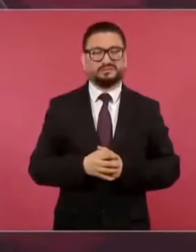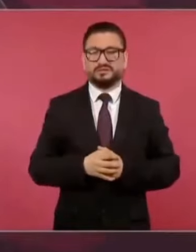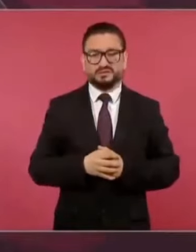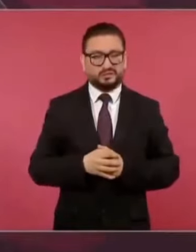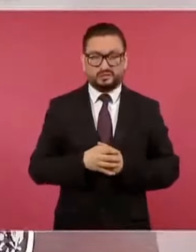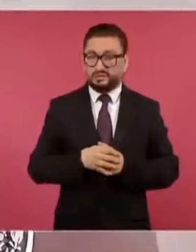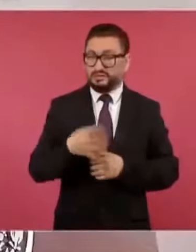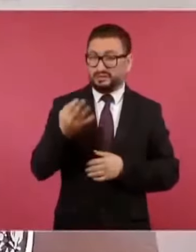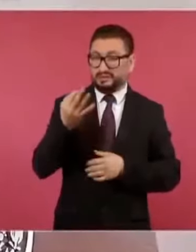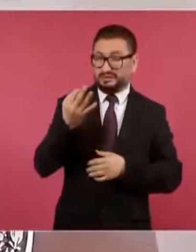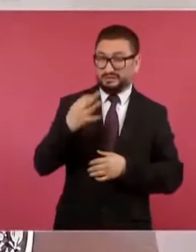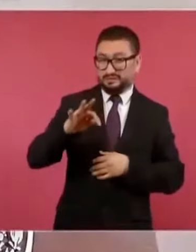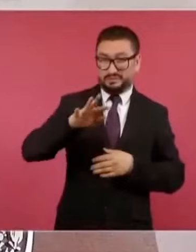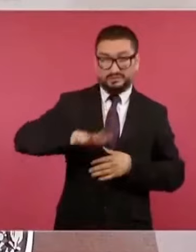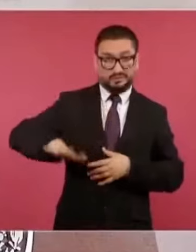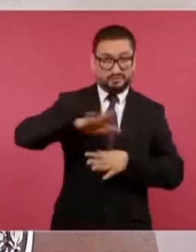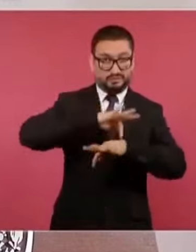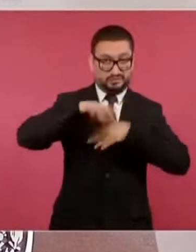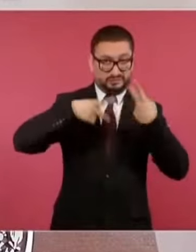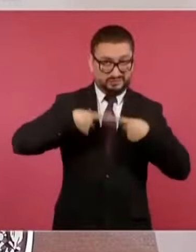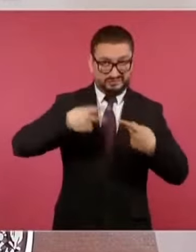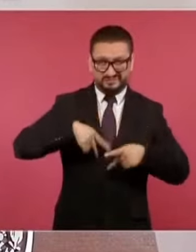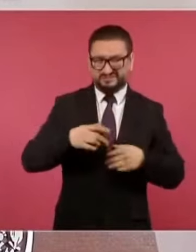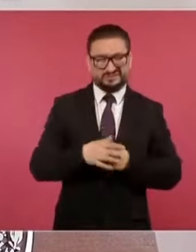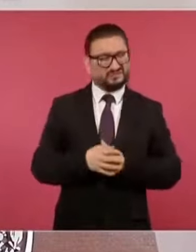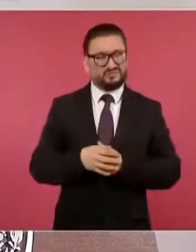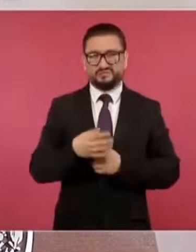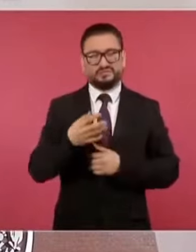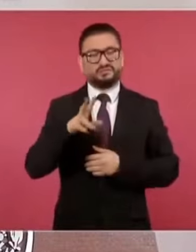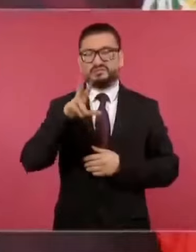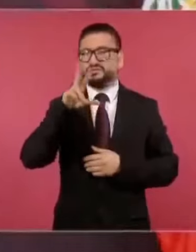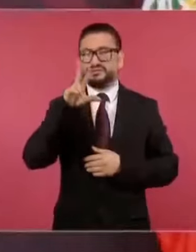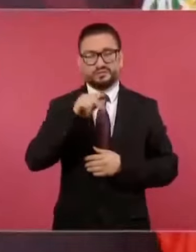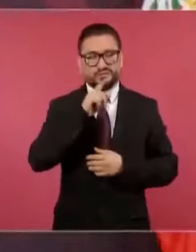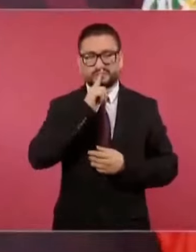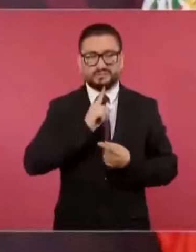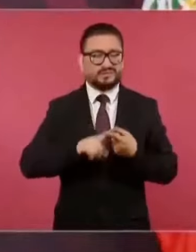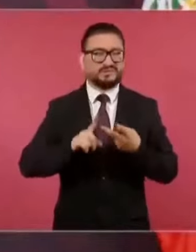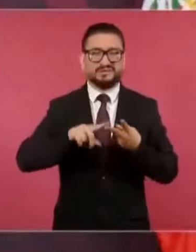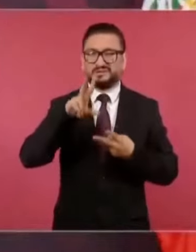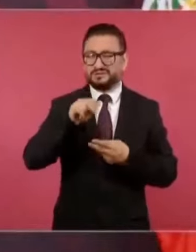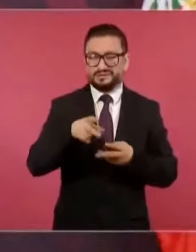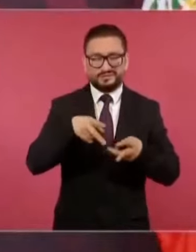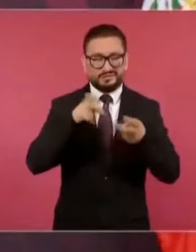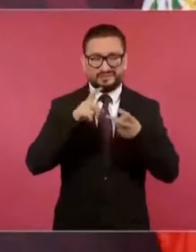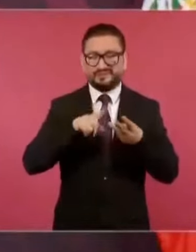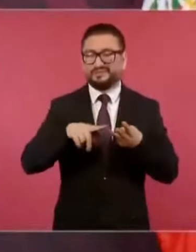no hay que traicionar al pueblo. No mentir, no robar, no traicionar.